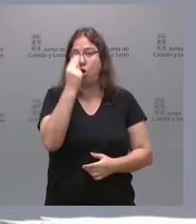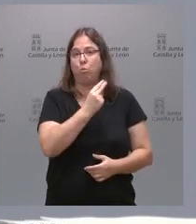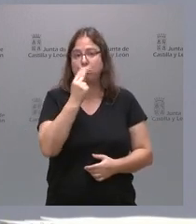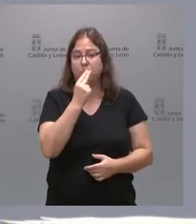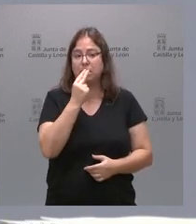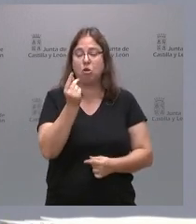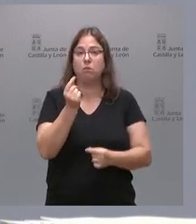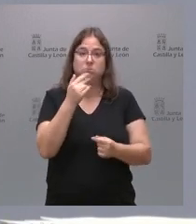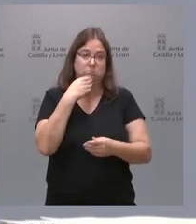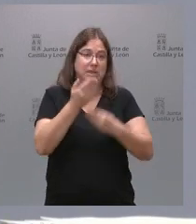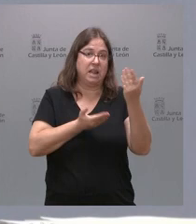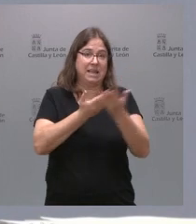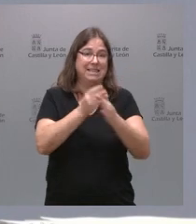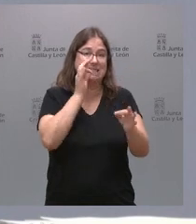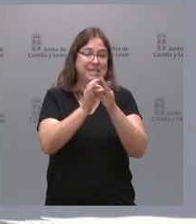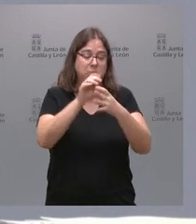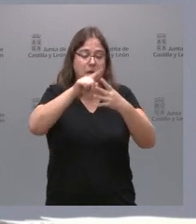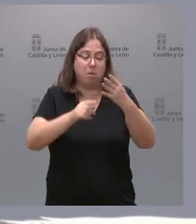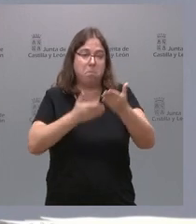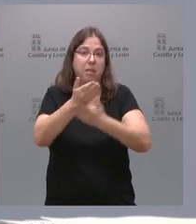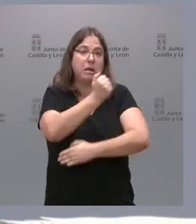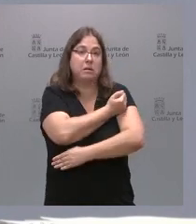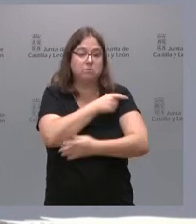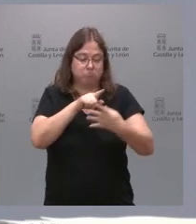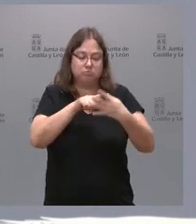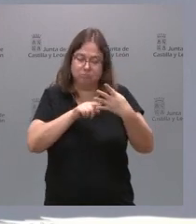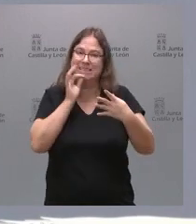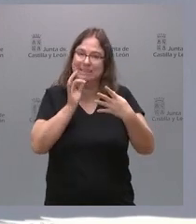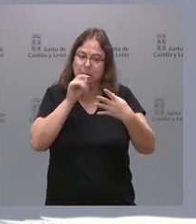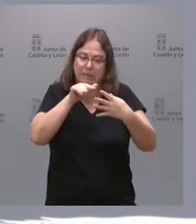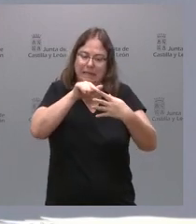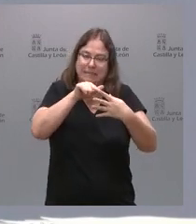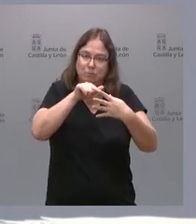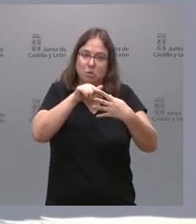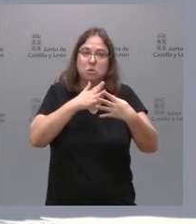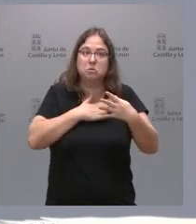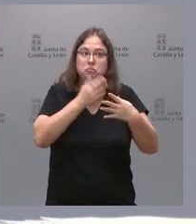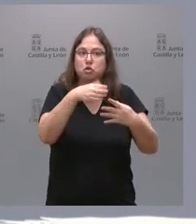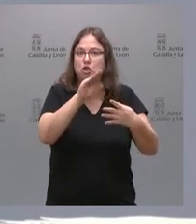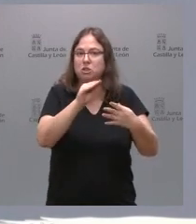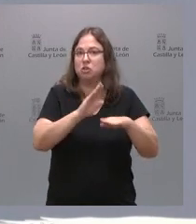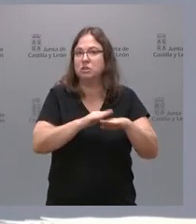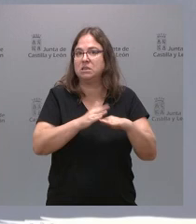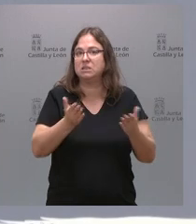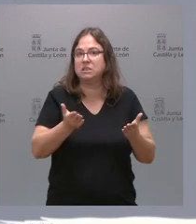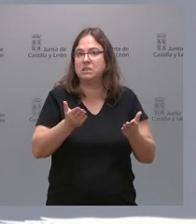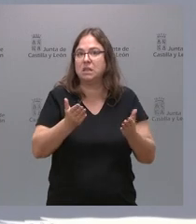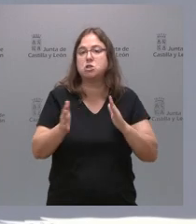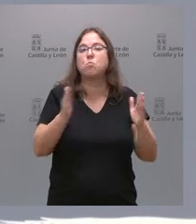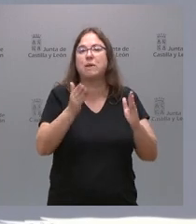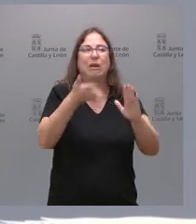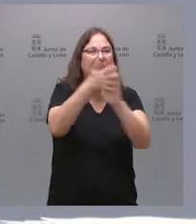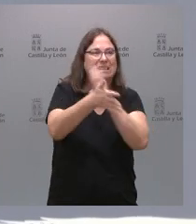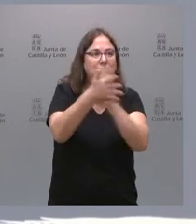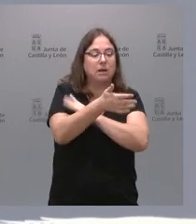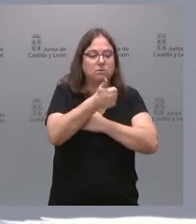a lo largo del mes de septiembre estamos en el mes de septiembre y por tanto yo no puedo entender que sea momento de dar